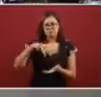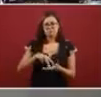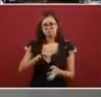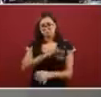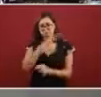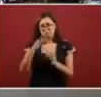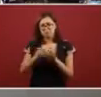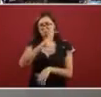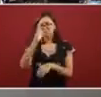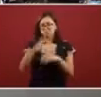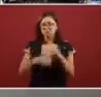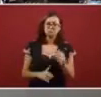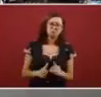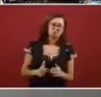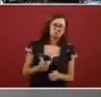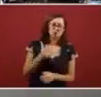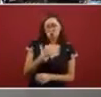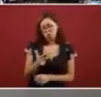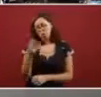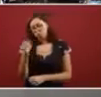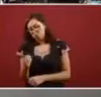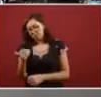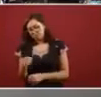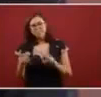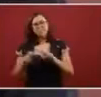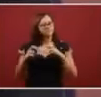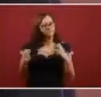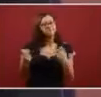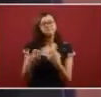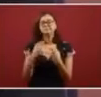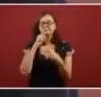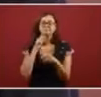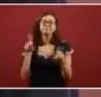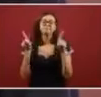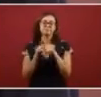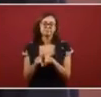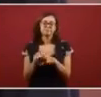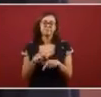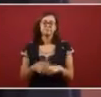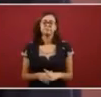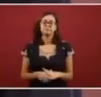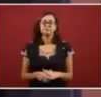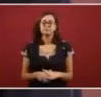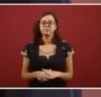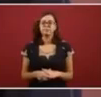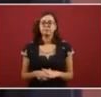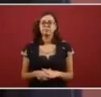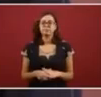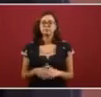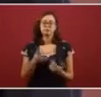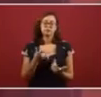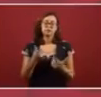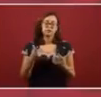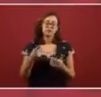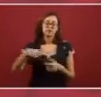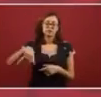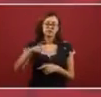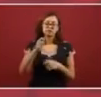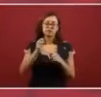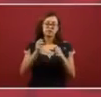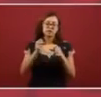reúnen en los estados. También integrantes de seguridad del gobierno federal,